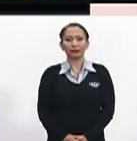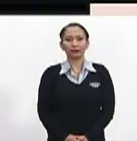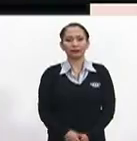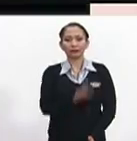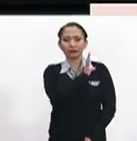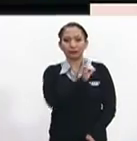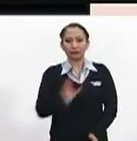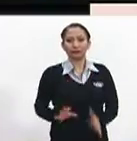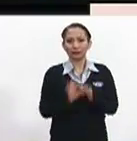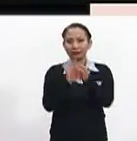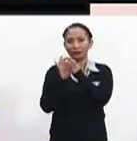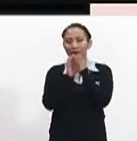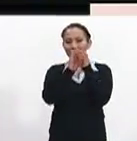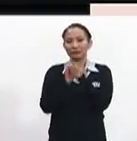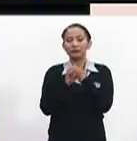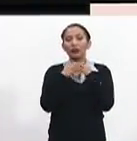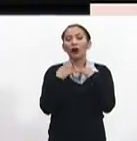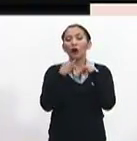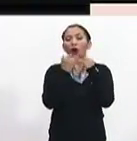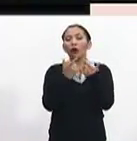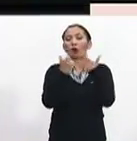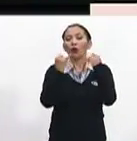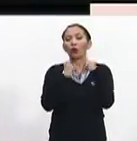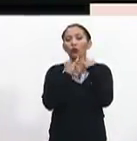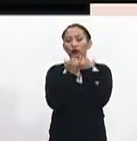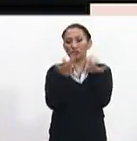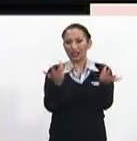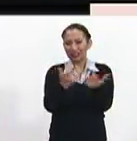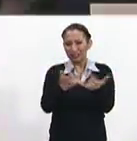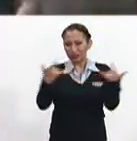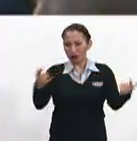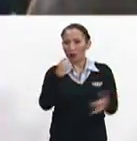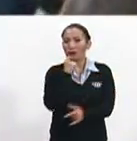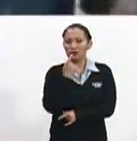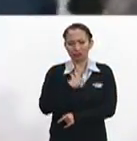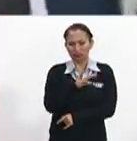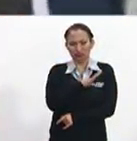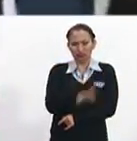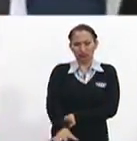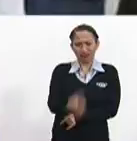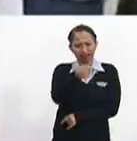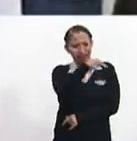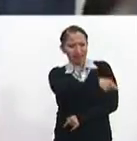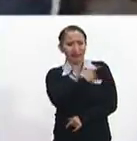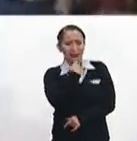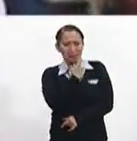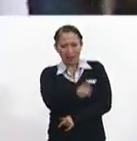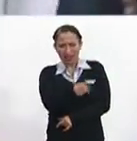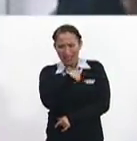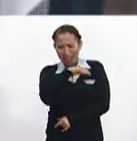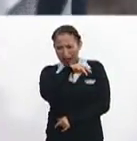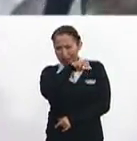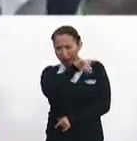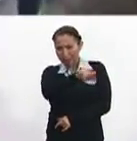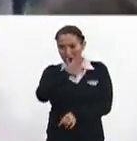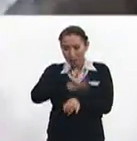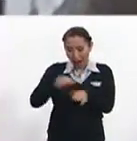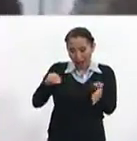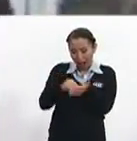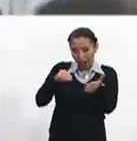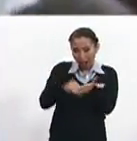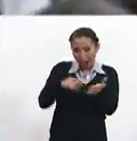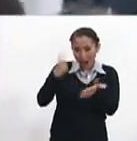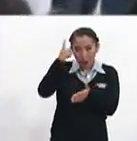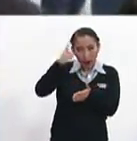El candidato de la coalición Juntos Haremos Historia, Andrés Manuel López Obrador, rechazó el reto lanzado por José Antonio Meade de ampliar su